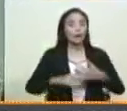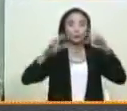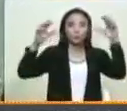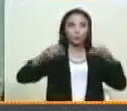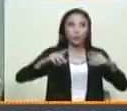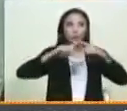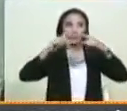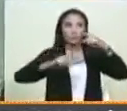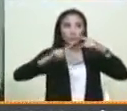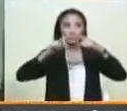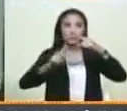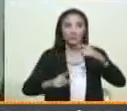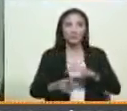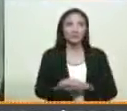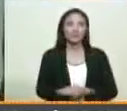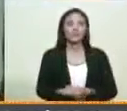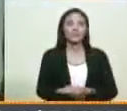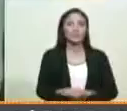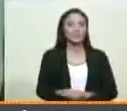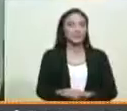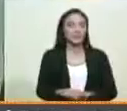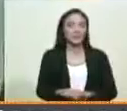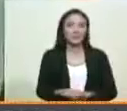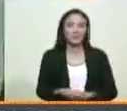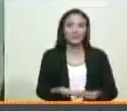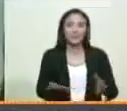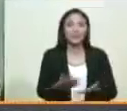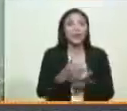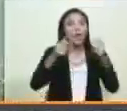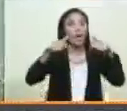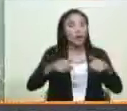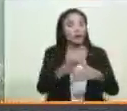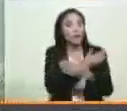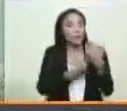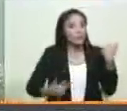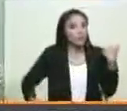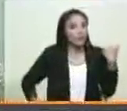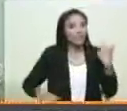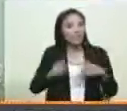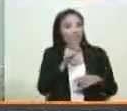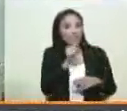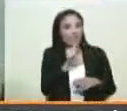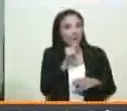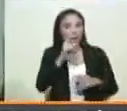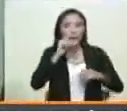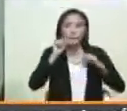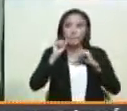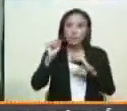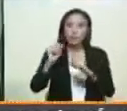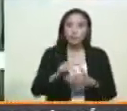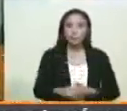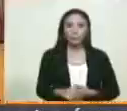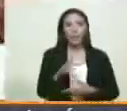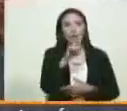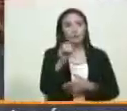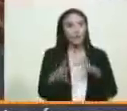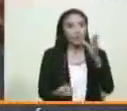relampaguee, elegirá presidente de la República Bolivariana de Venezuela el próximo 20 de